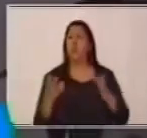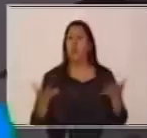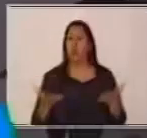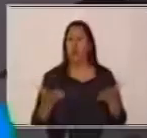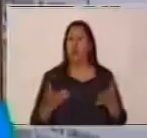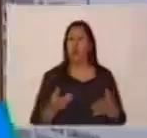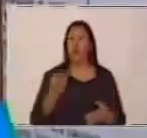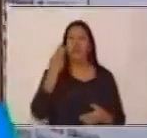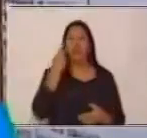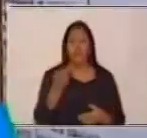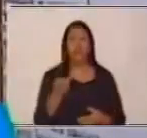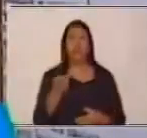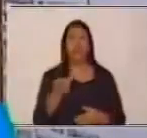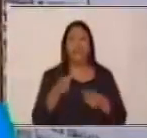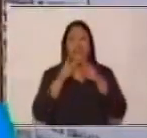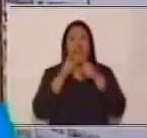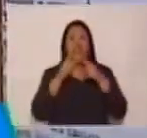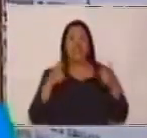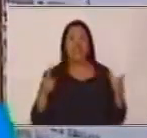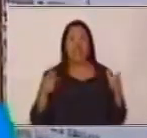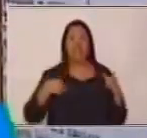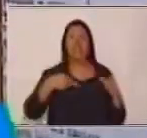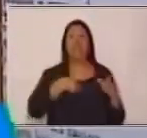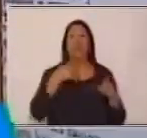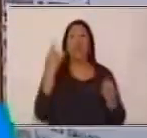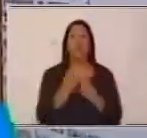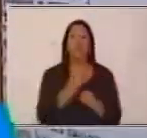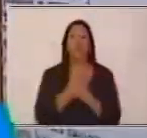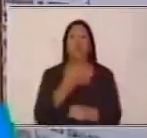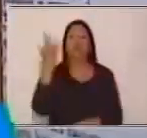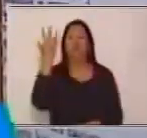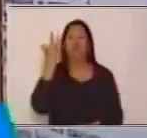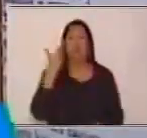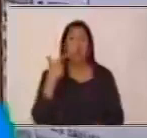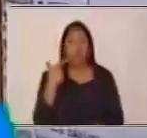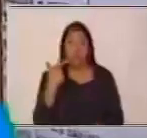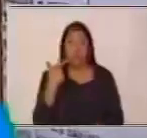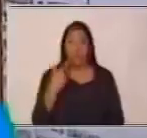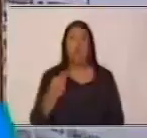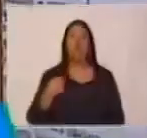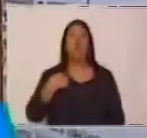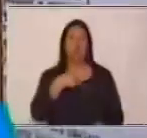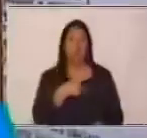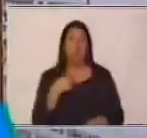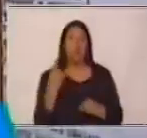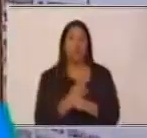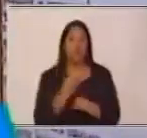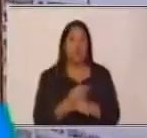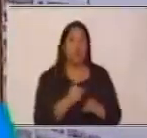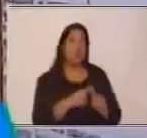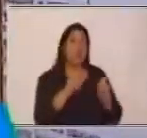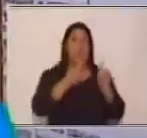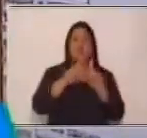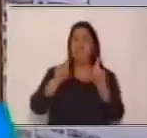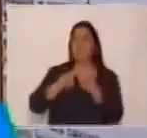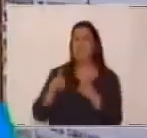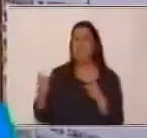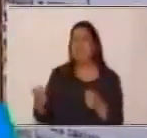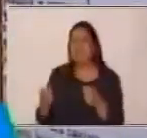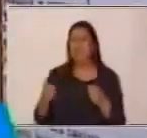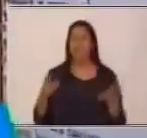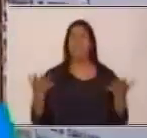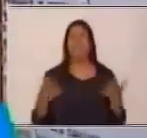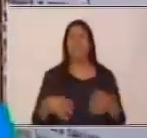que nosotros manejamos cotidianamente, utilizamos varias figuras, varias metáforas, comparaciones